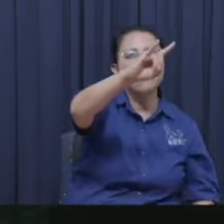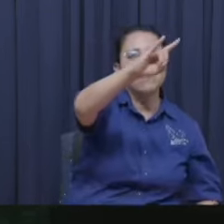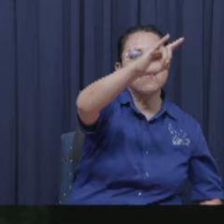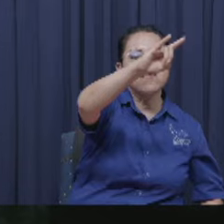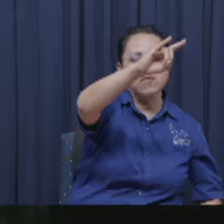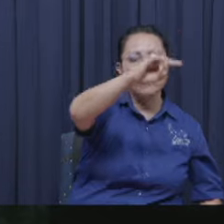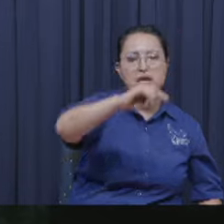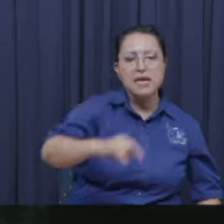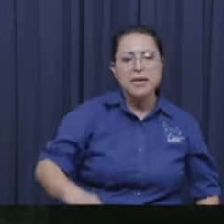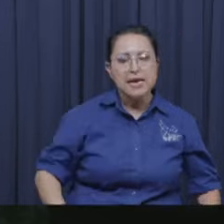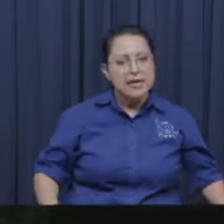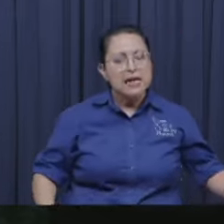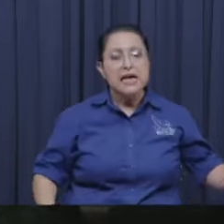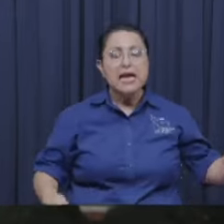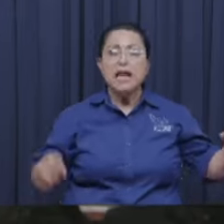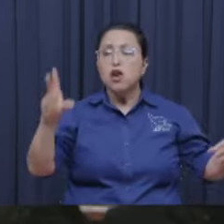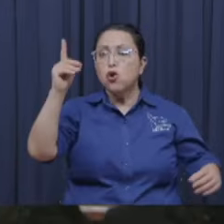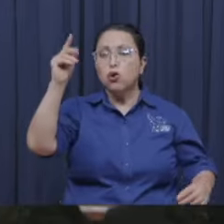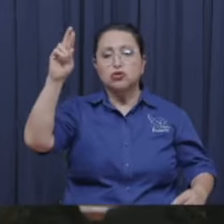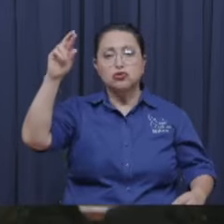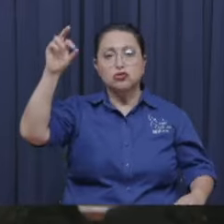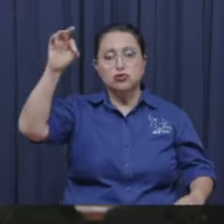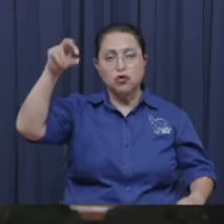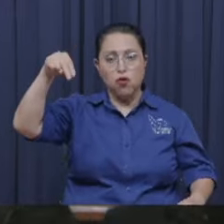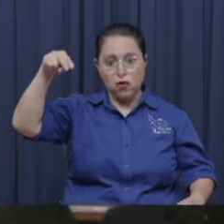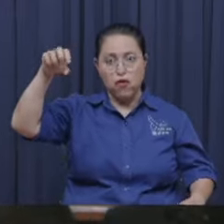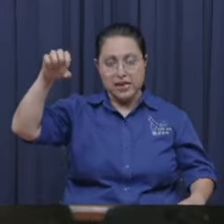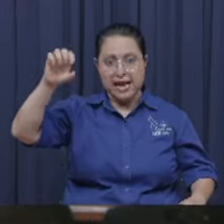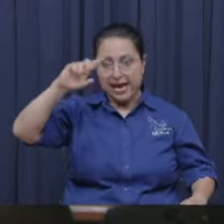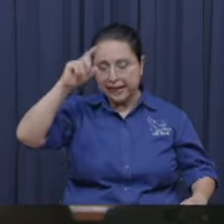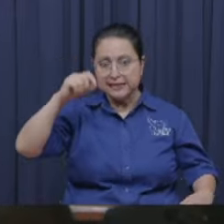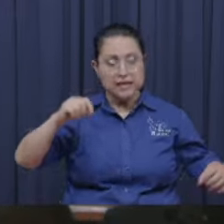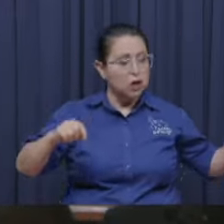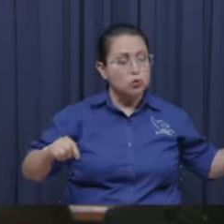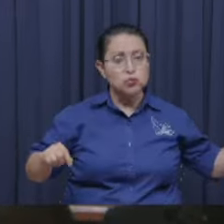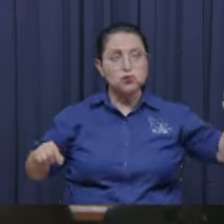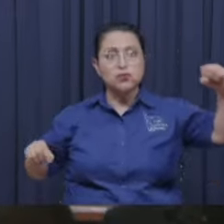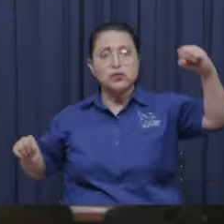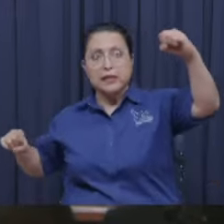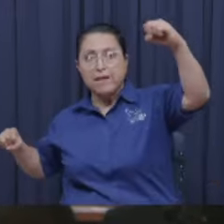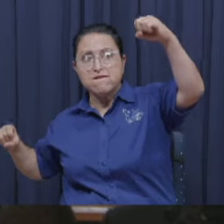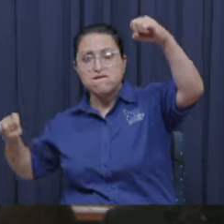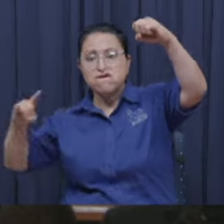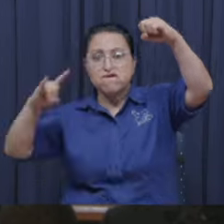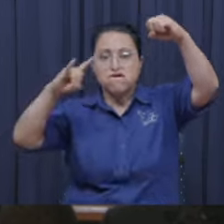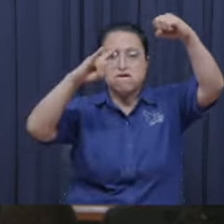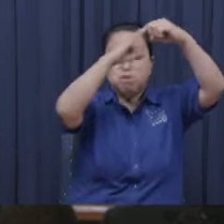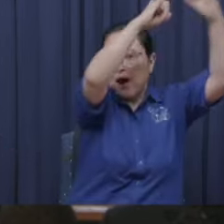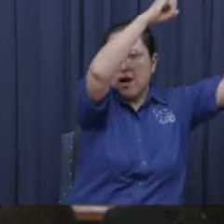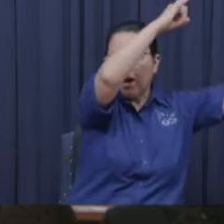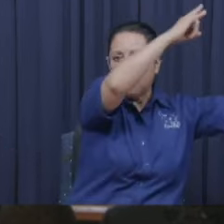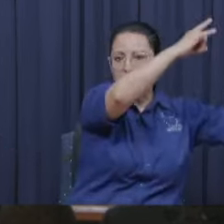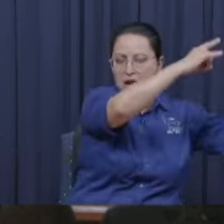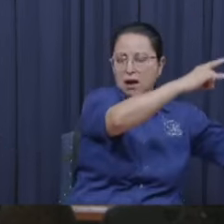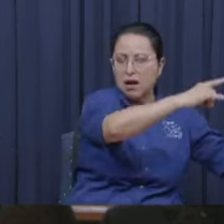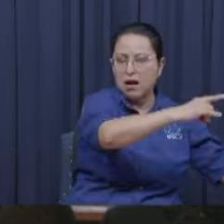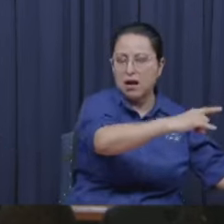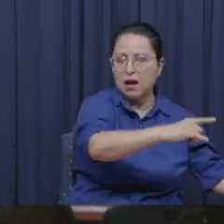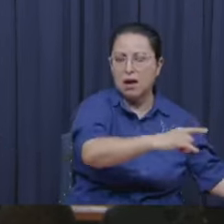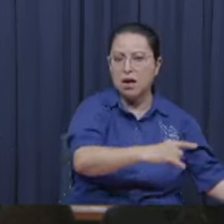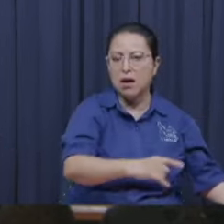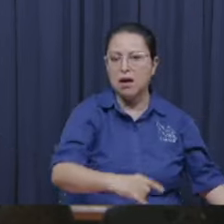de esos drones. Y los aviones norteamericanos que estaban ya ahí preparados en el Mediterráneo